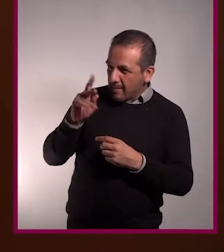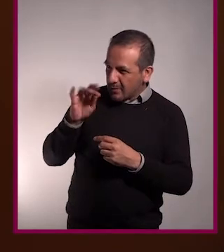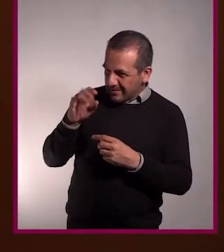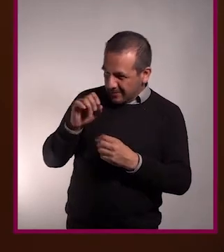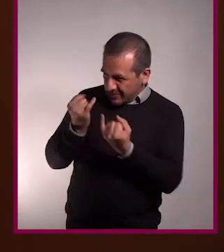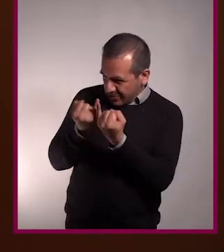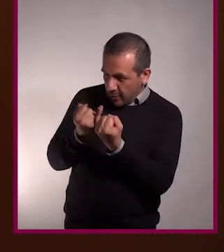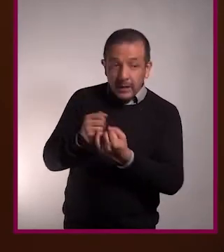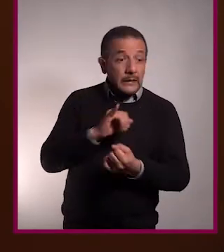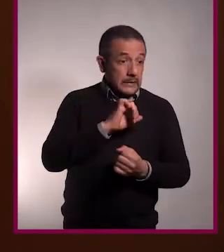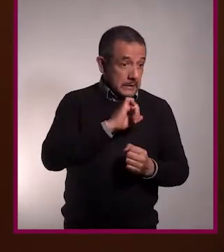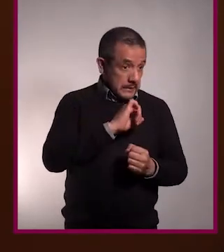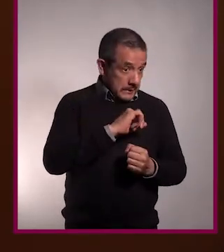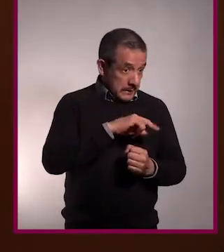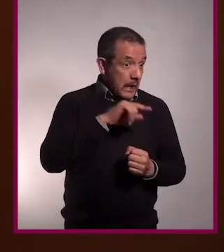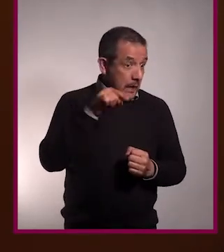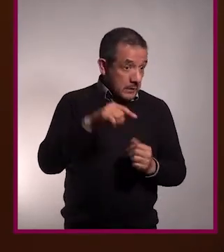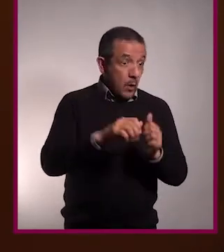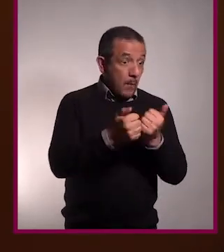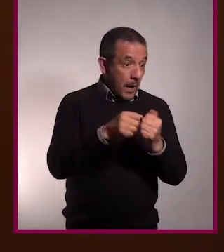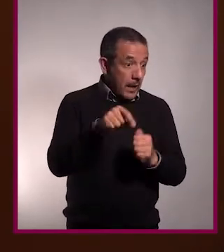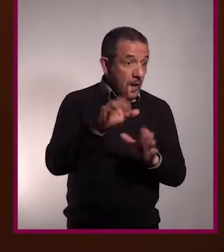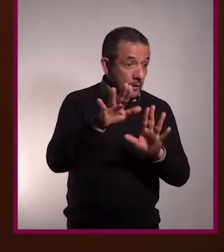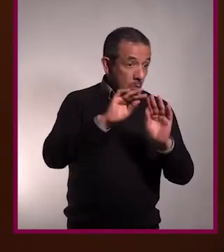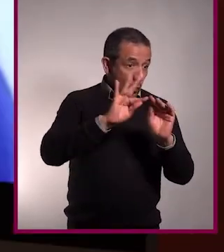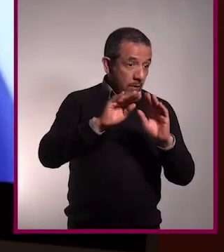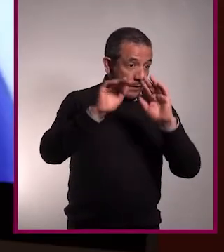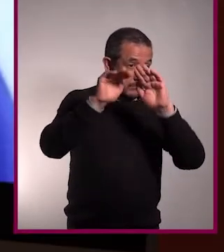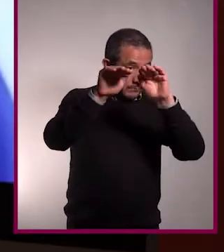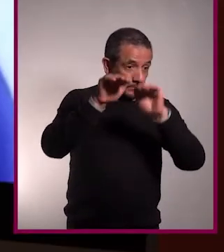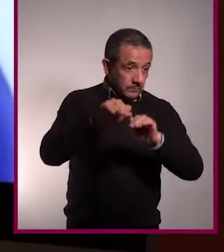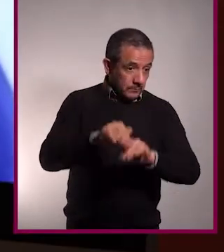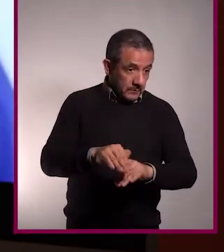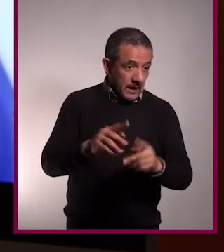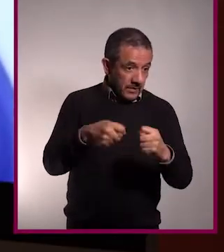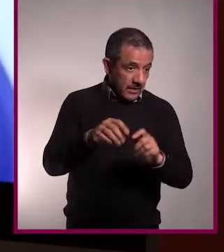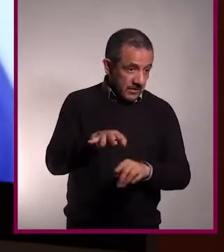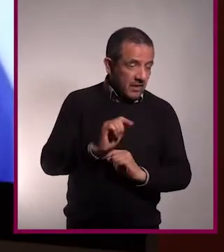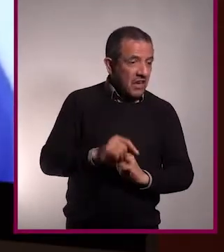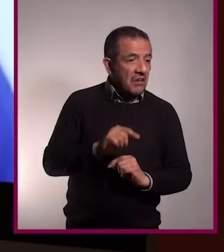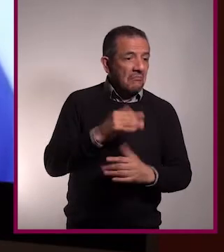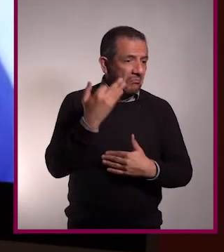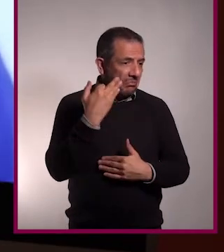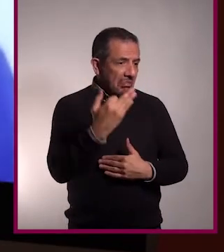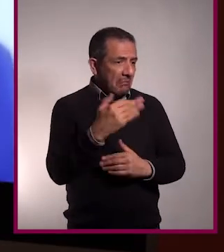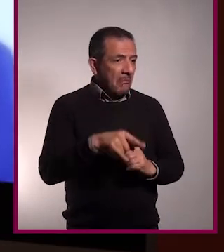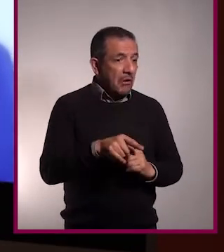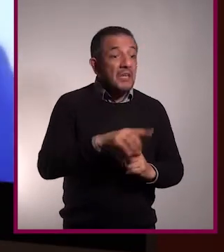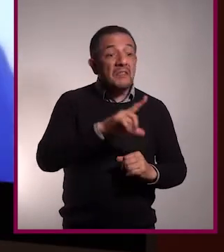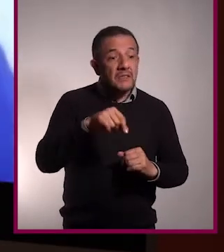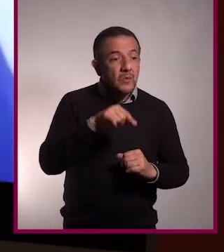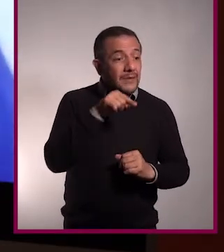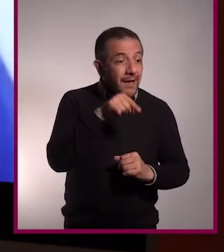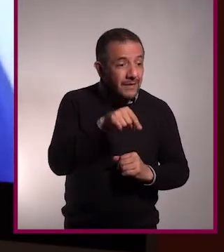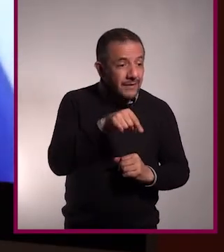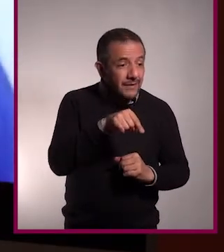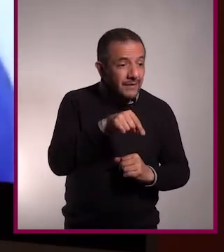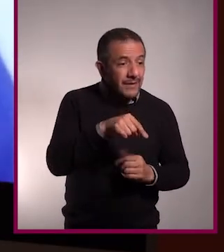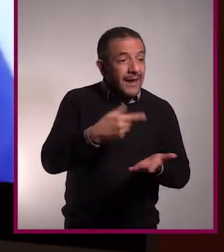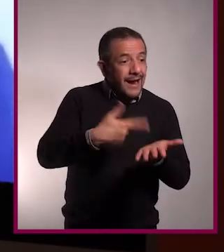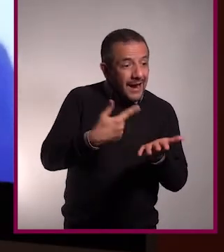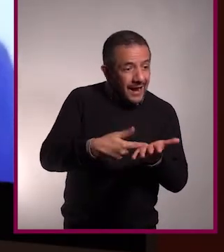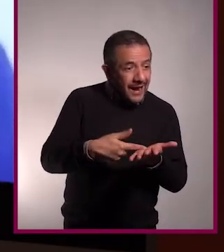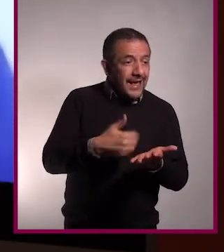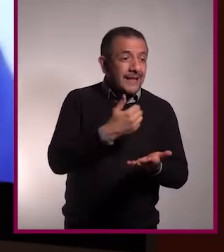los pastelitos, todos estos alimentos son ultraprocesados también? Son ultraprocesados porque pueden durar muchísimo tiempo en un anaquel, entonces la cantidad